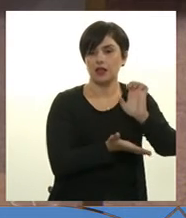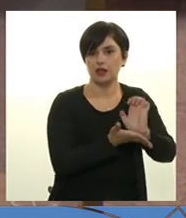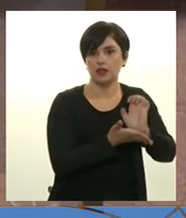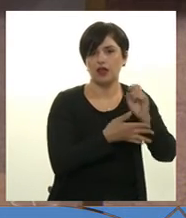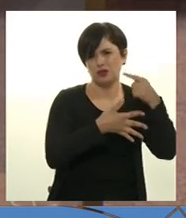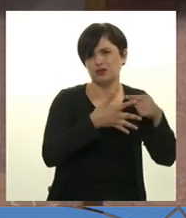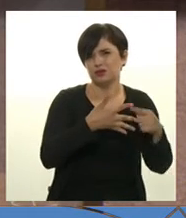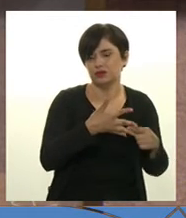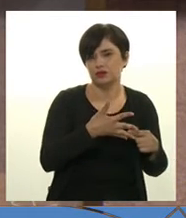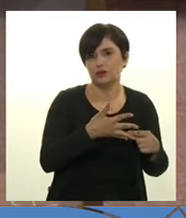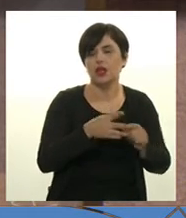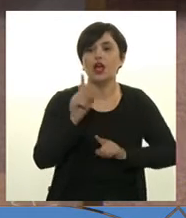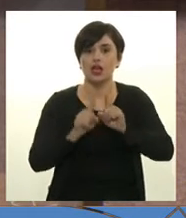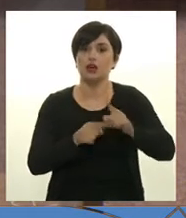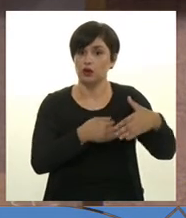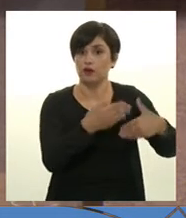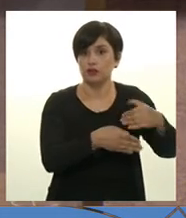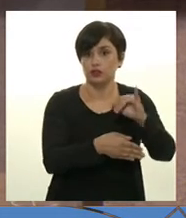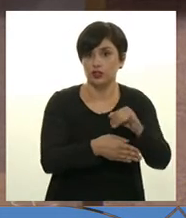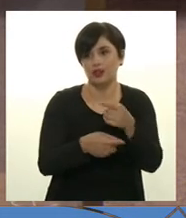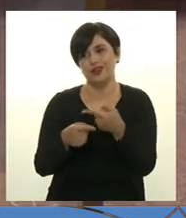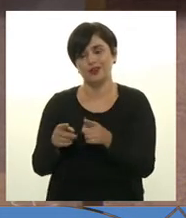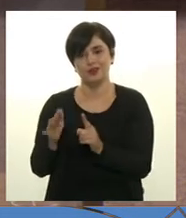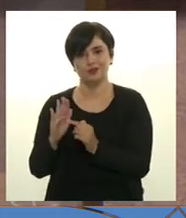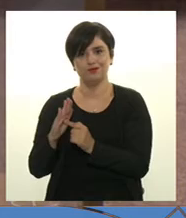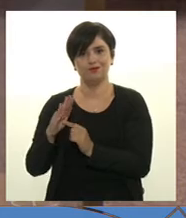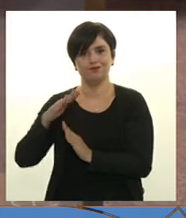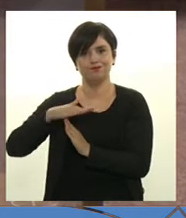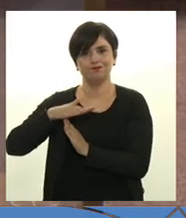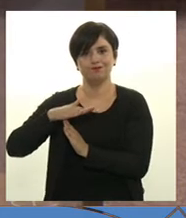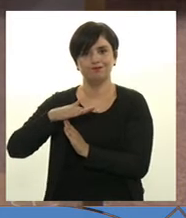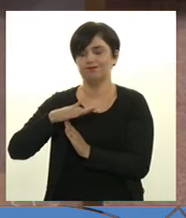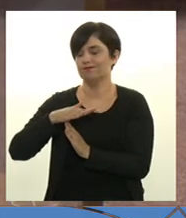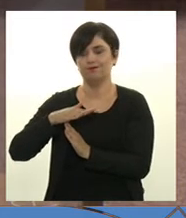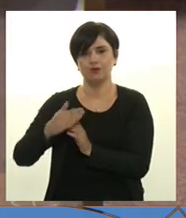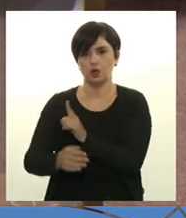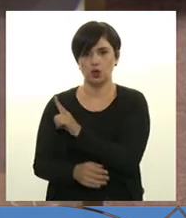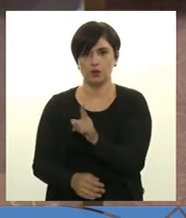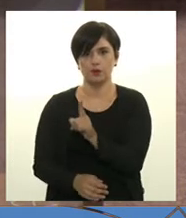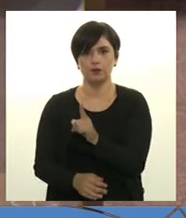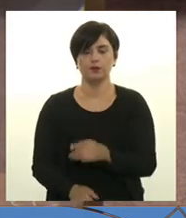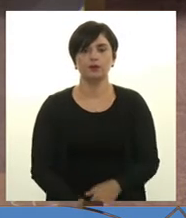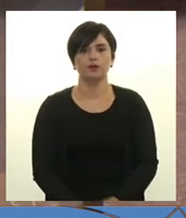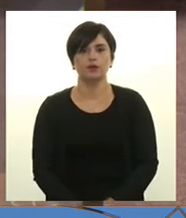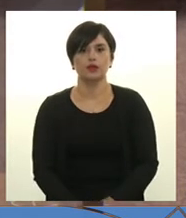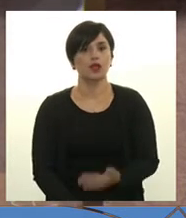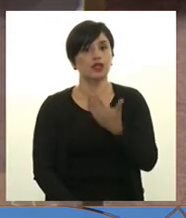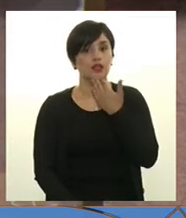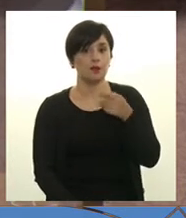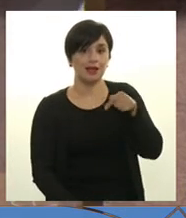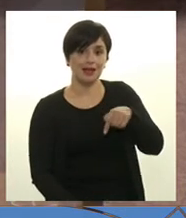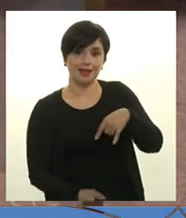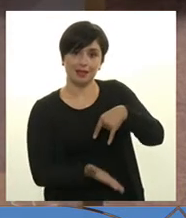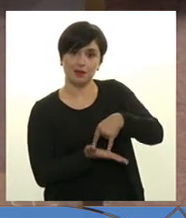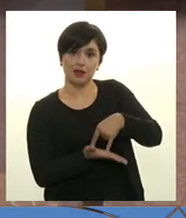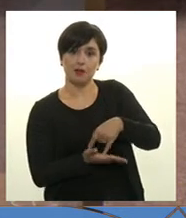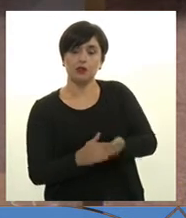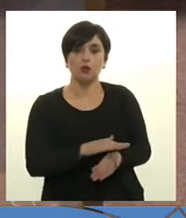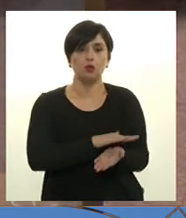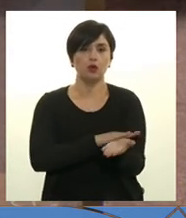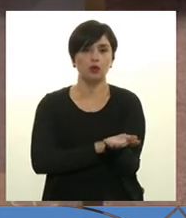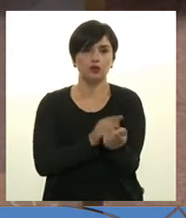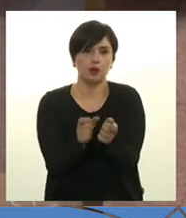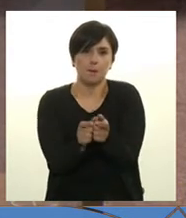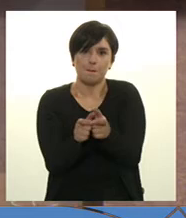medidas en algunas se avanzó en otras no como quisimos y también este senado el parlamento propuso la